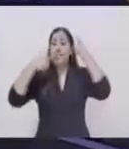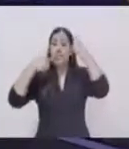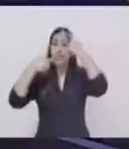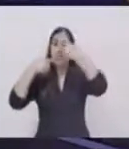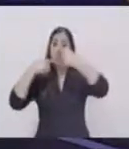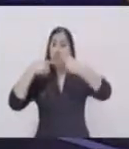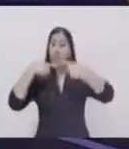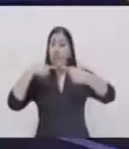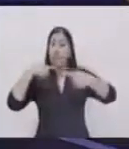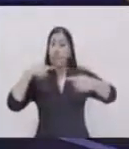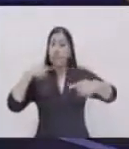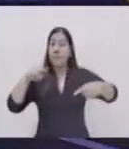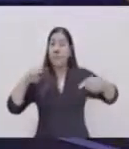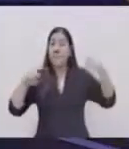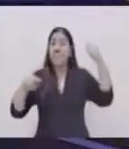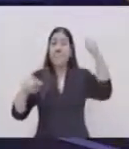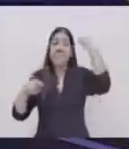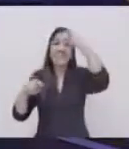Exhalamos.